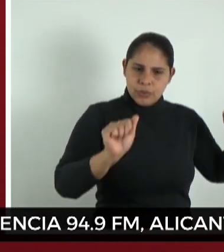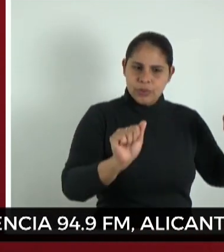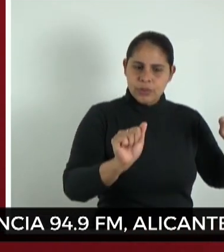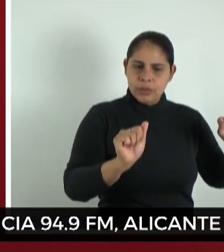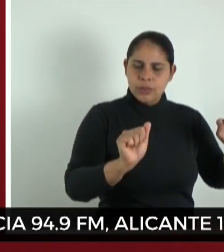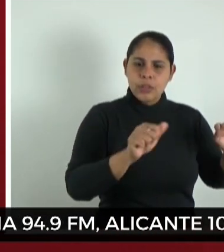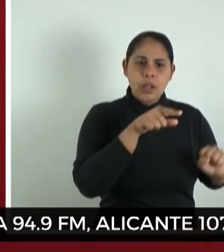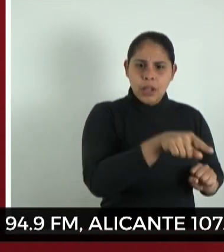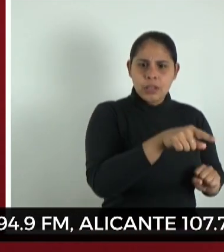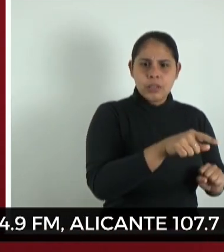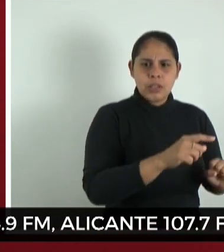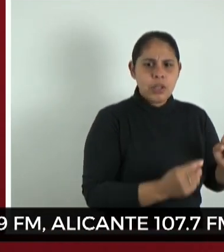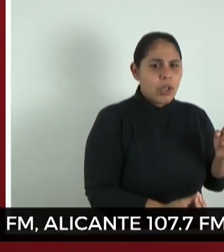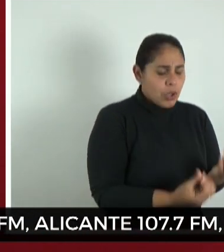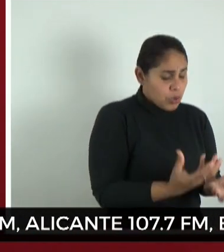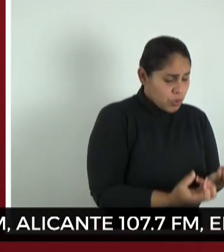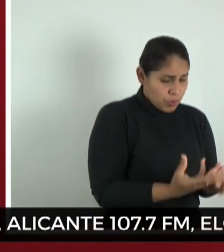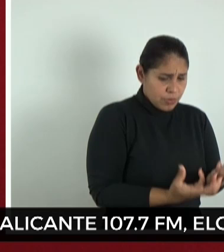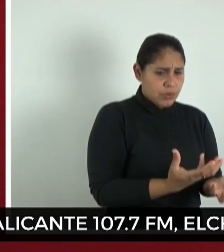Cuando tú vives con Jesucristo,